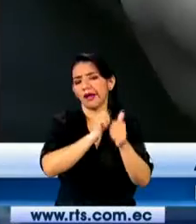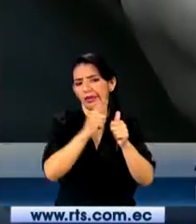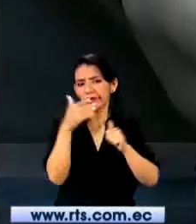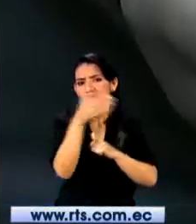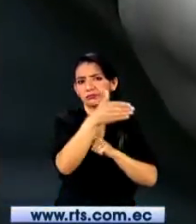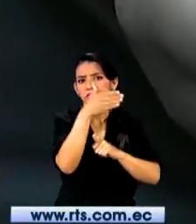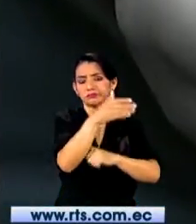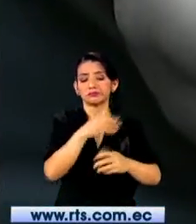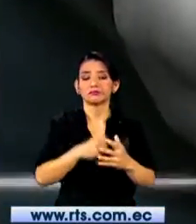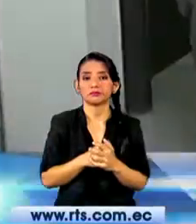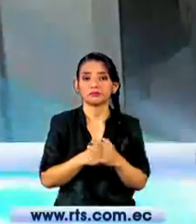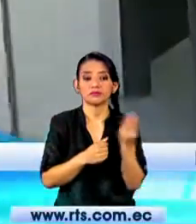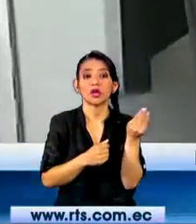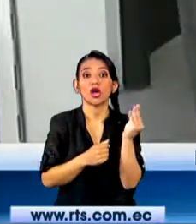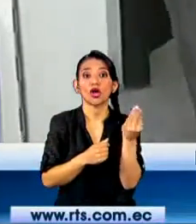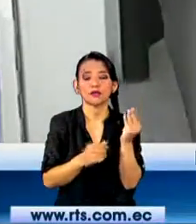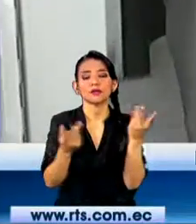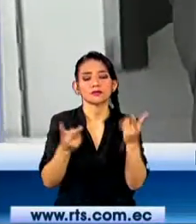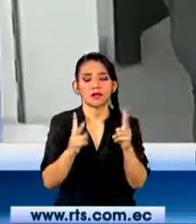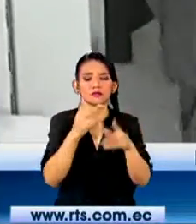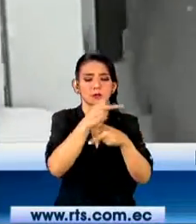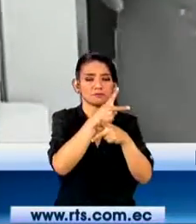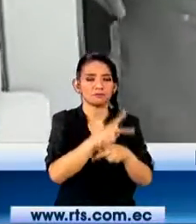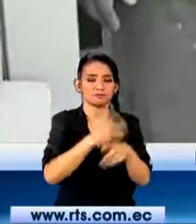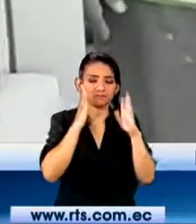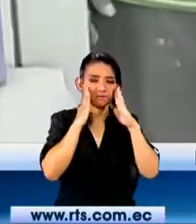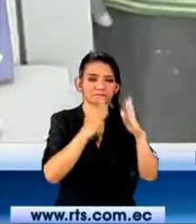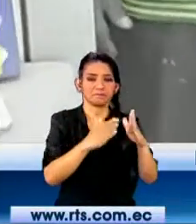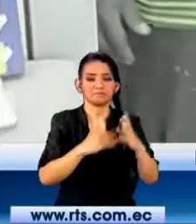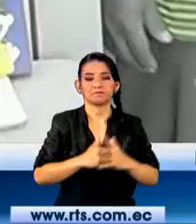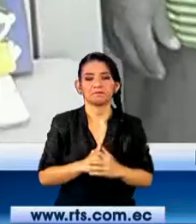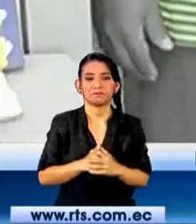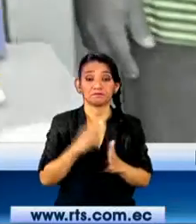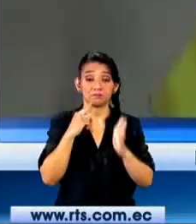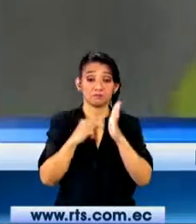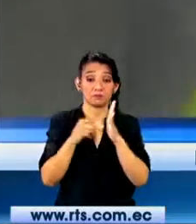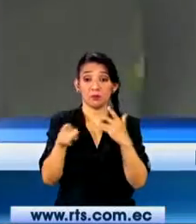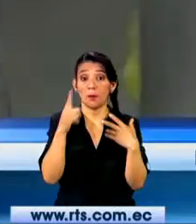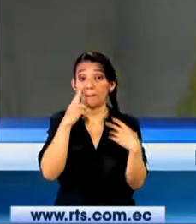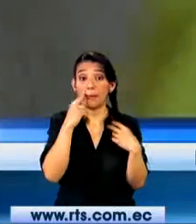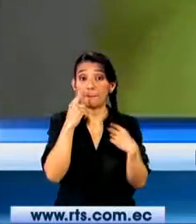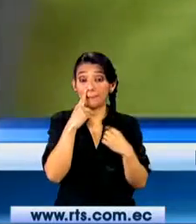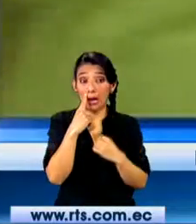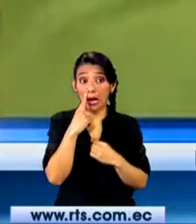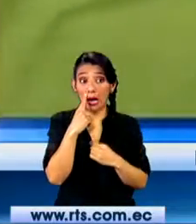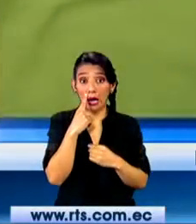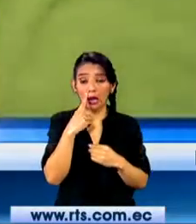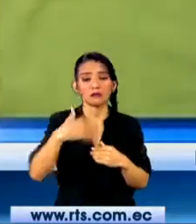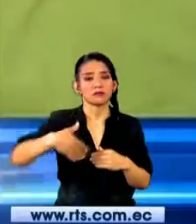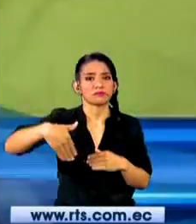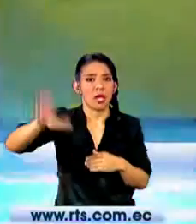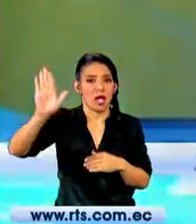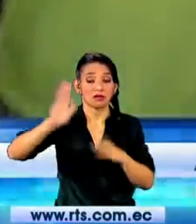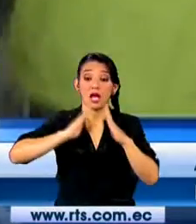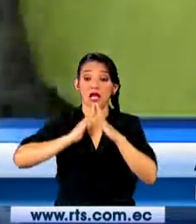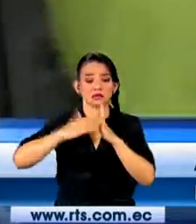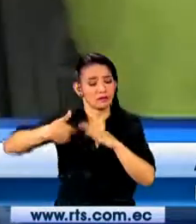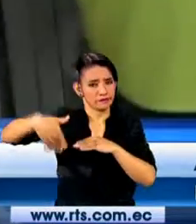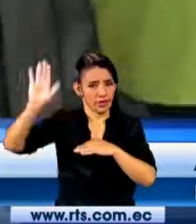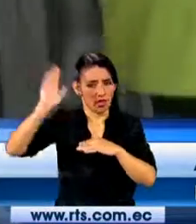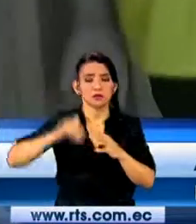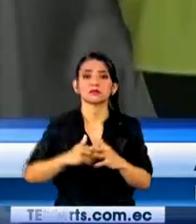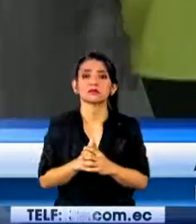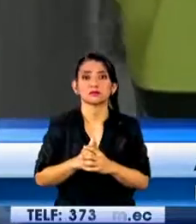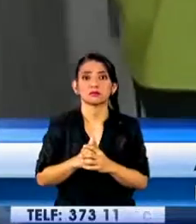Al menor le dieron medidas de protección. Que el padre o progenitor abandone el lugar en donde viven,